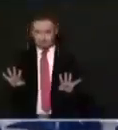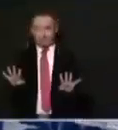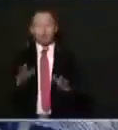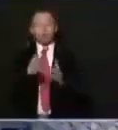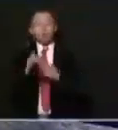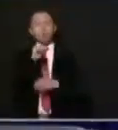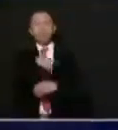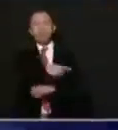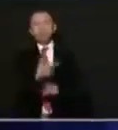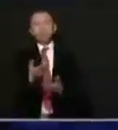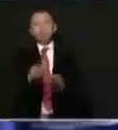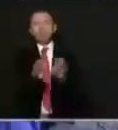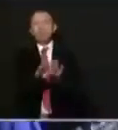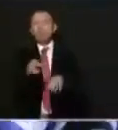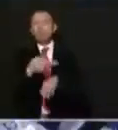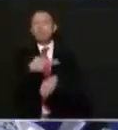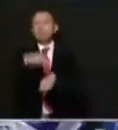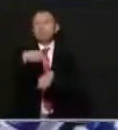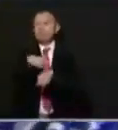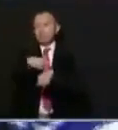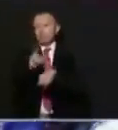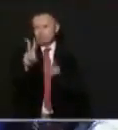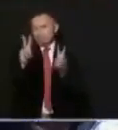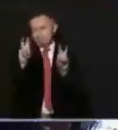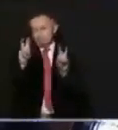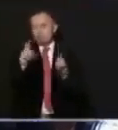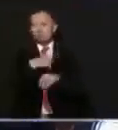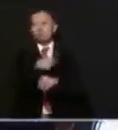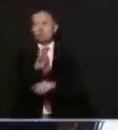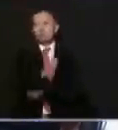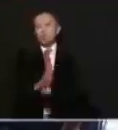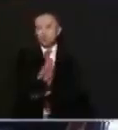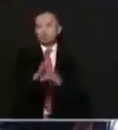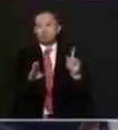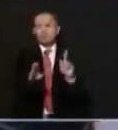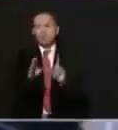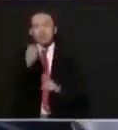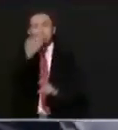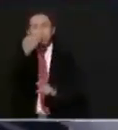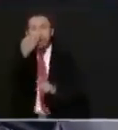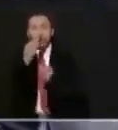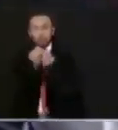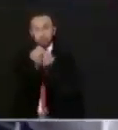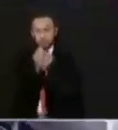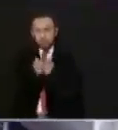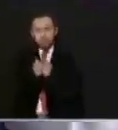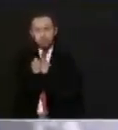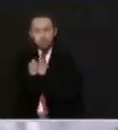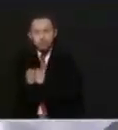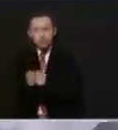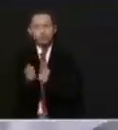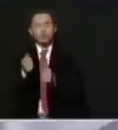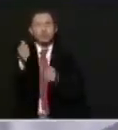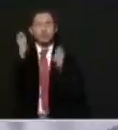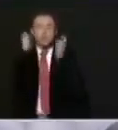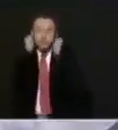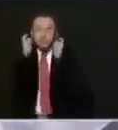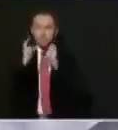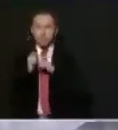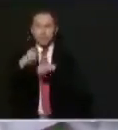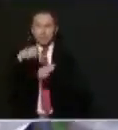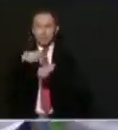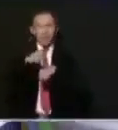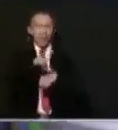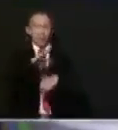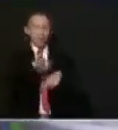a pasar ramos en sus cuerpos, la ahumada, y entregándoles dijes, como usted nos decía. Eso va a ser más adelante, la entrega de